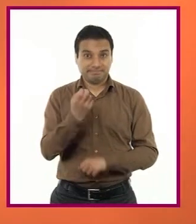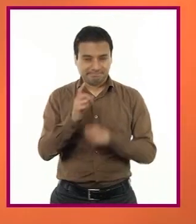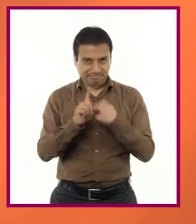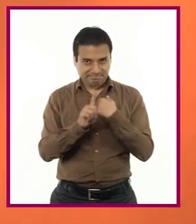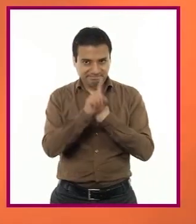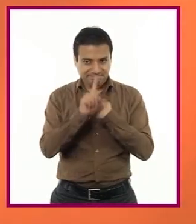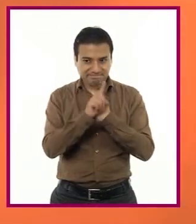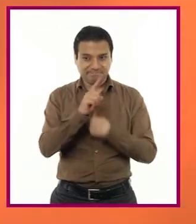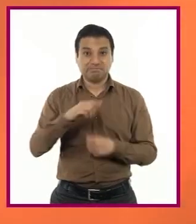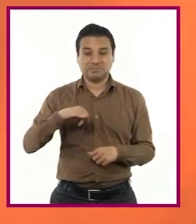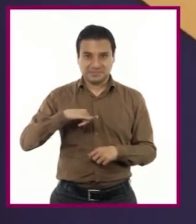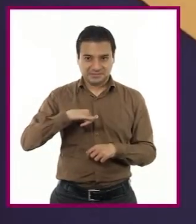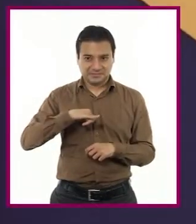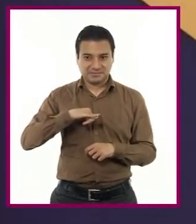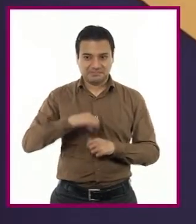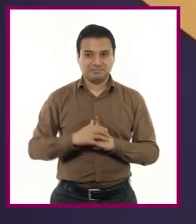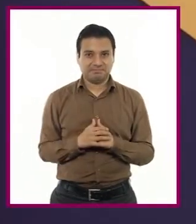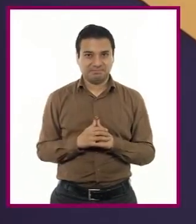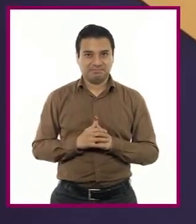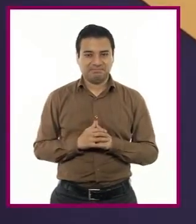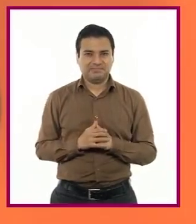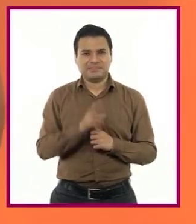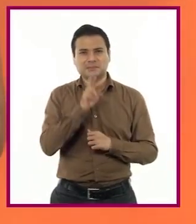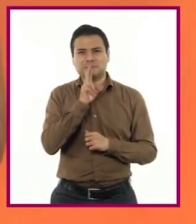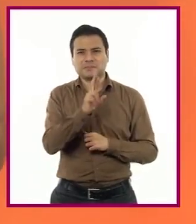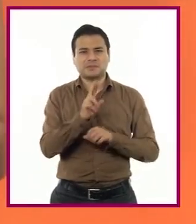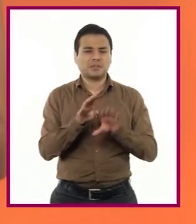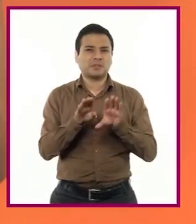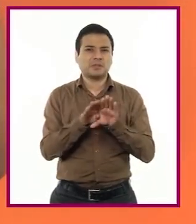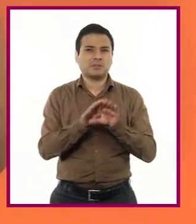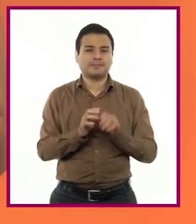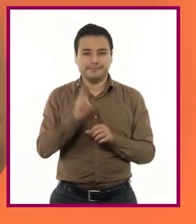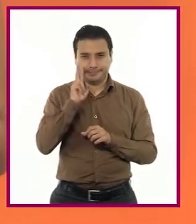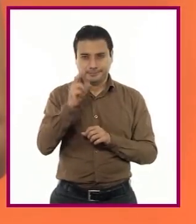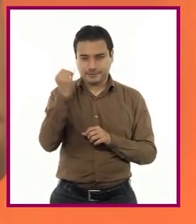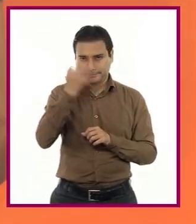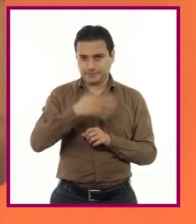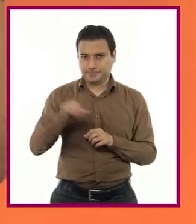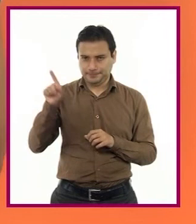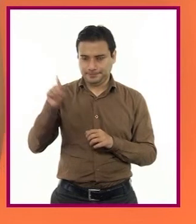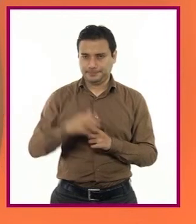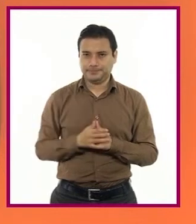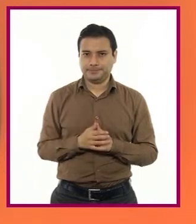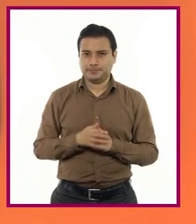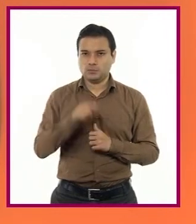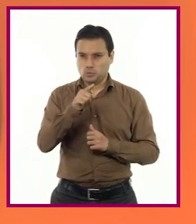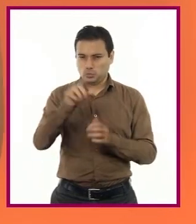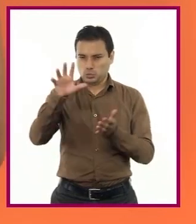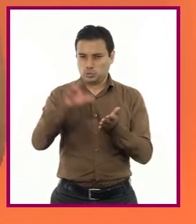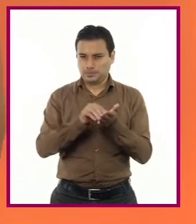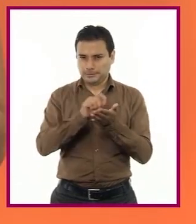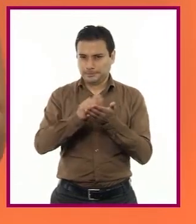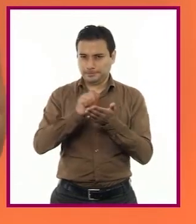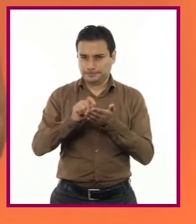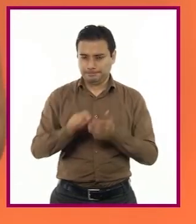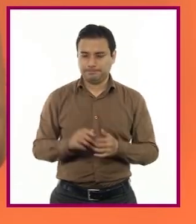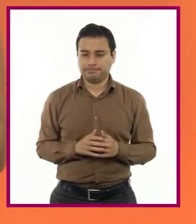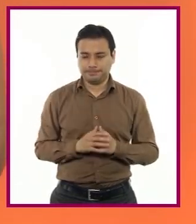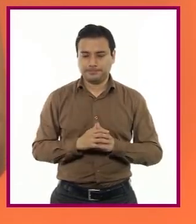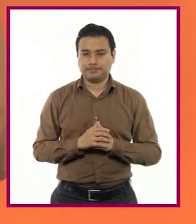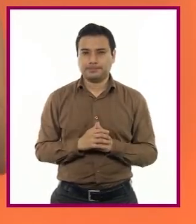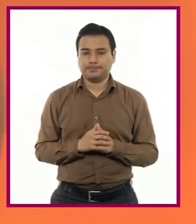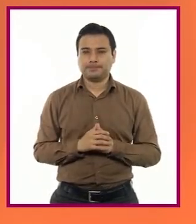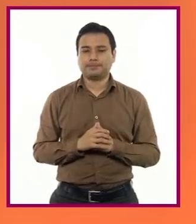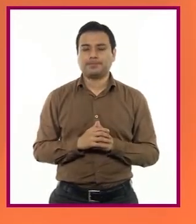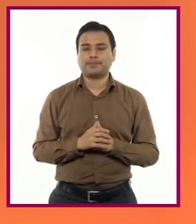interesante, maestra. Para resolverlo, observemos la imagen y anotemos los datos ya conocidos. Lo que se puede